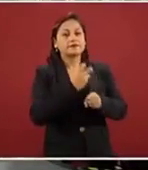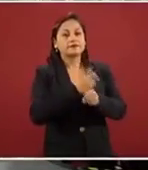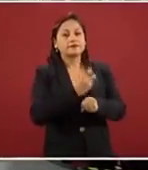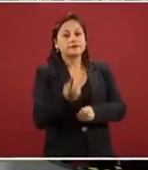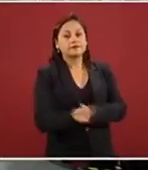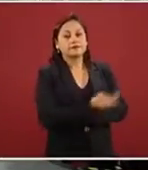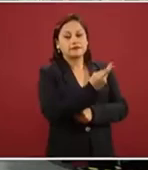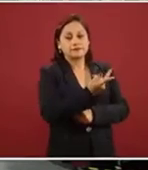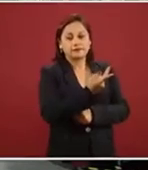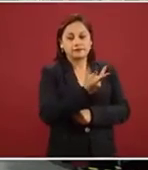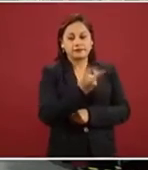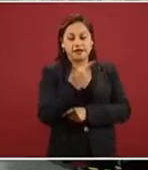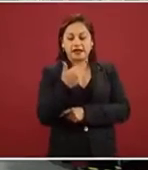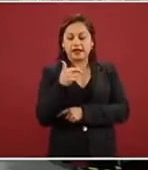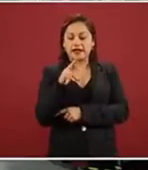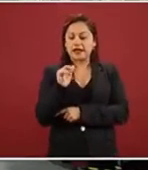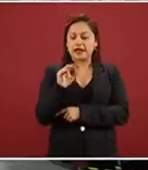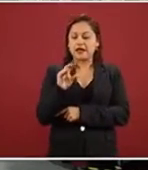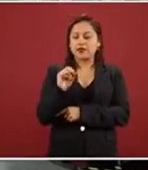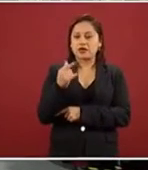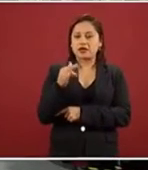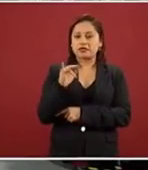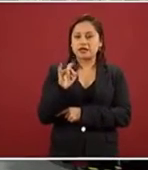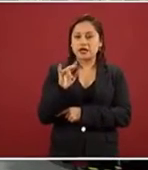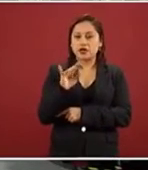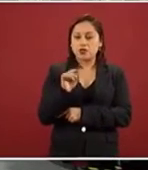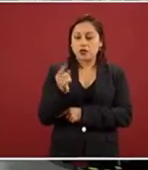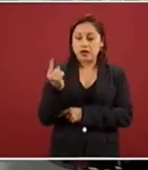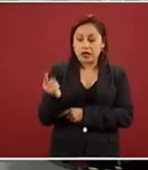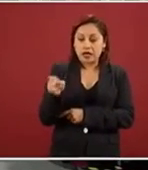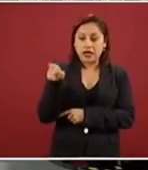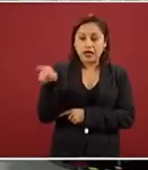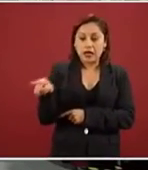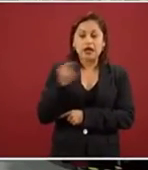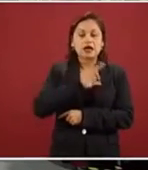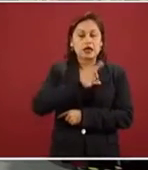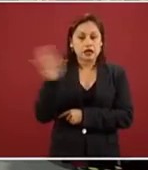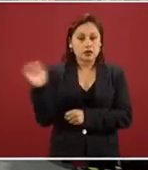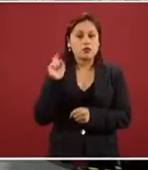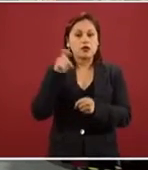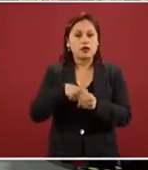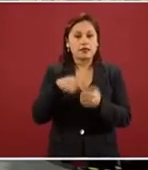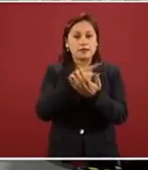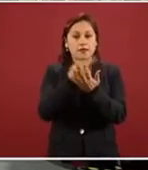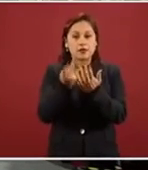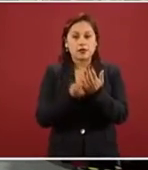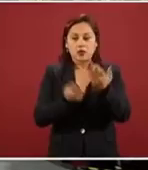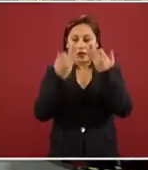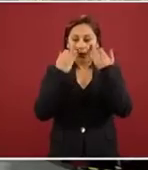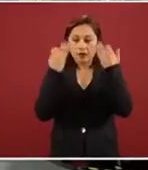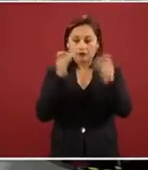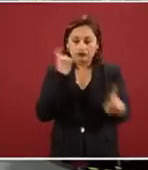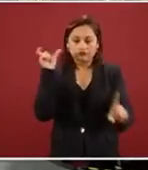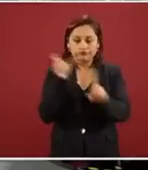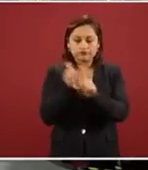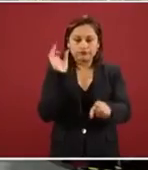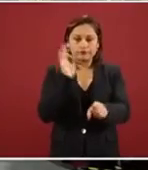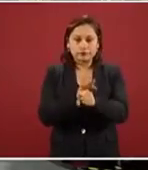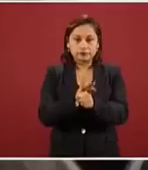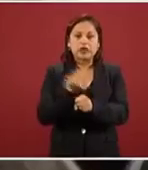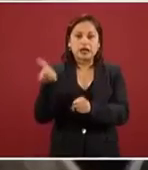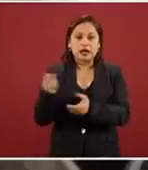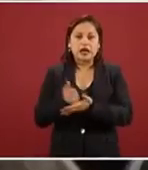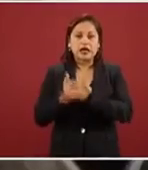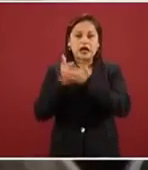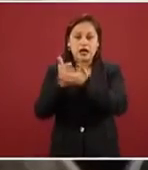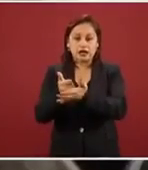Genaro García Luna tiene la posibilidad de apegarse al programa de testigo protegido para disminuir su condena y conseguir